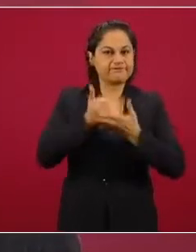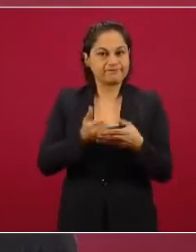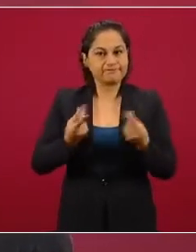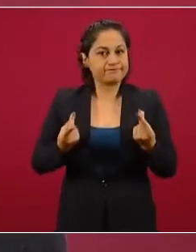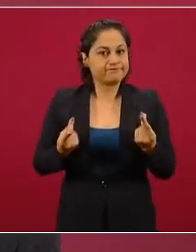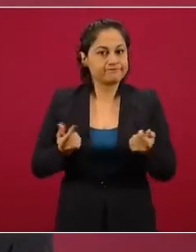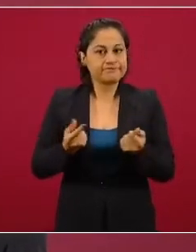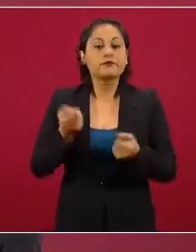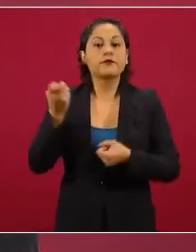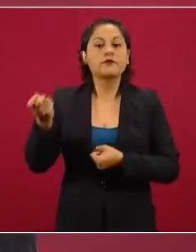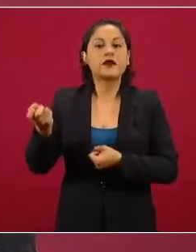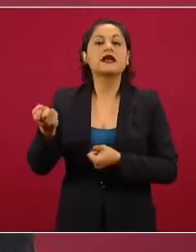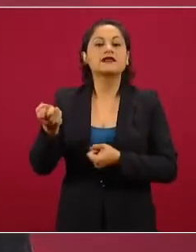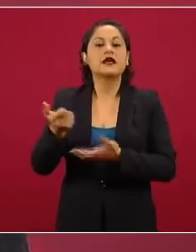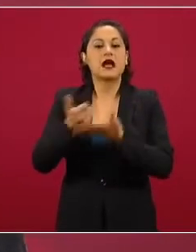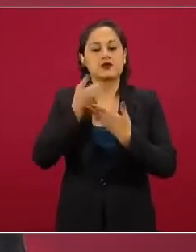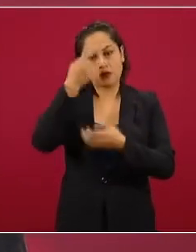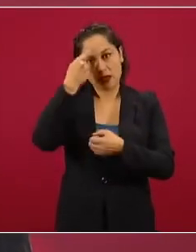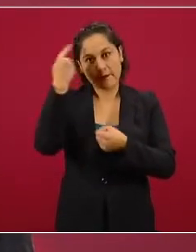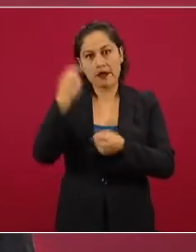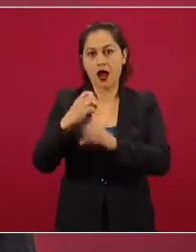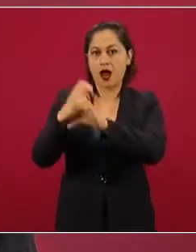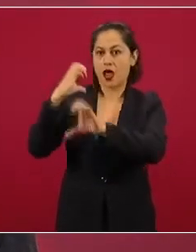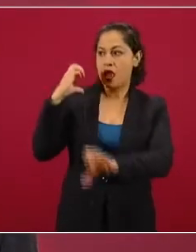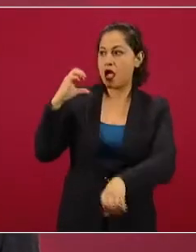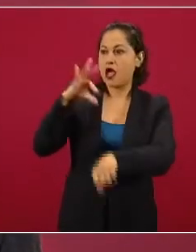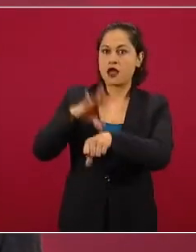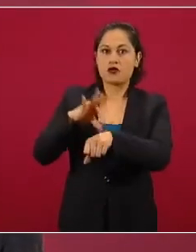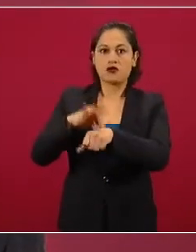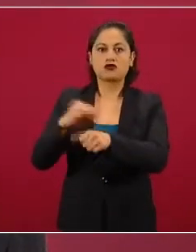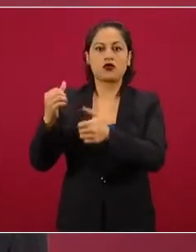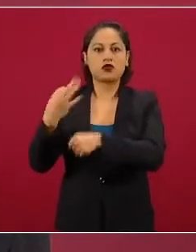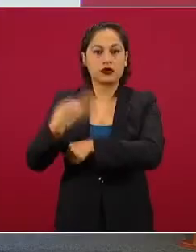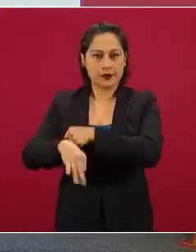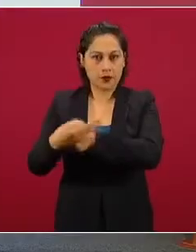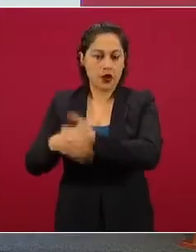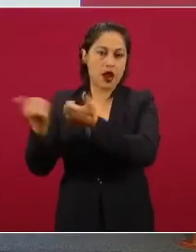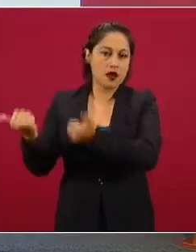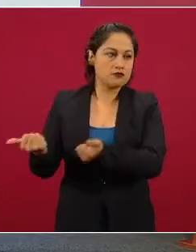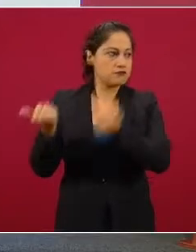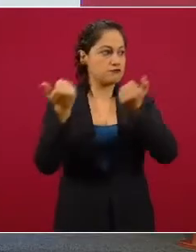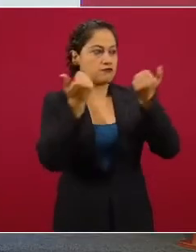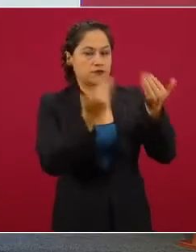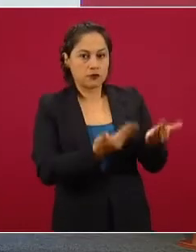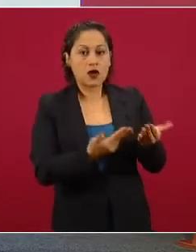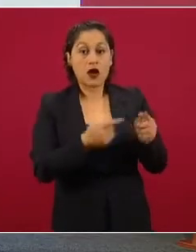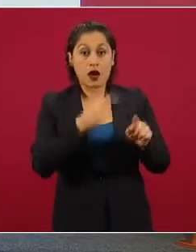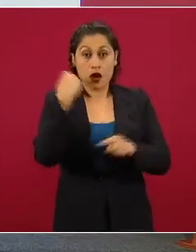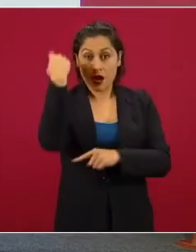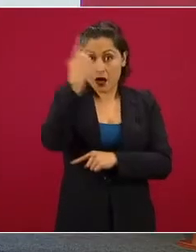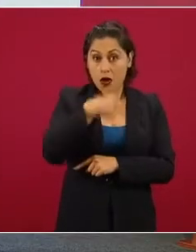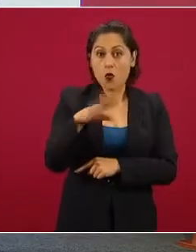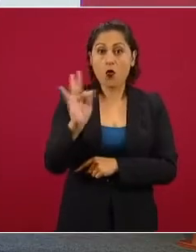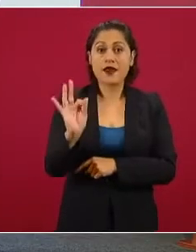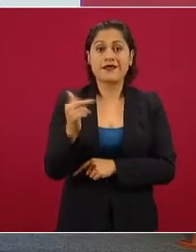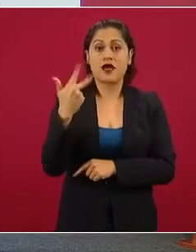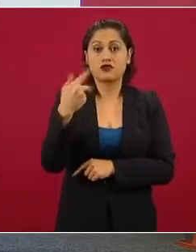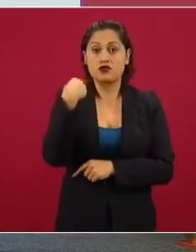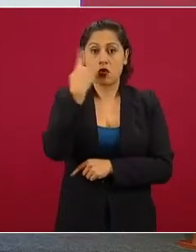pudimos trasladar esta unidad en menos de 48 horas. No es fácil trasladar la